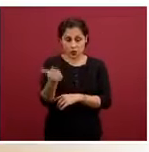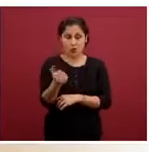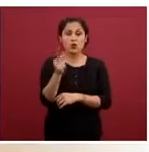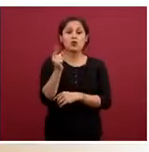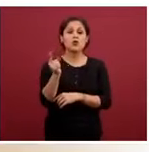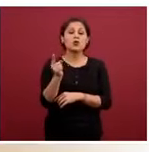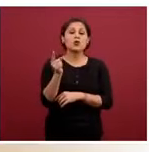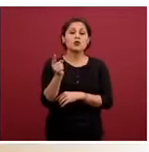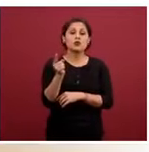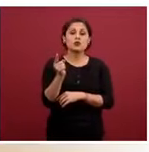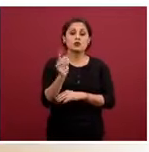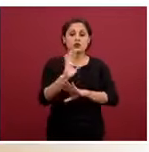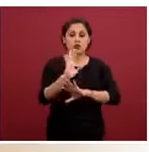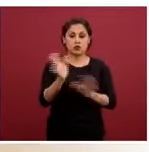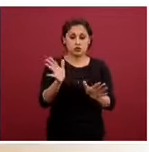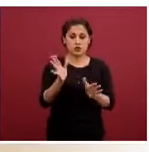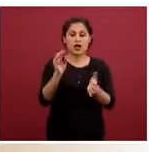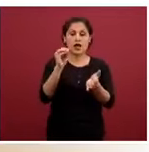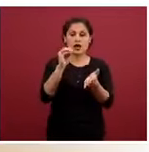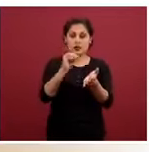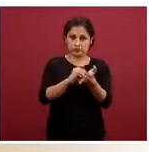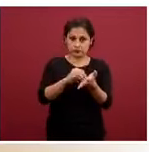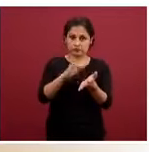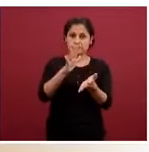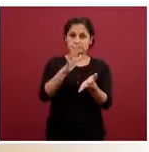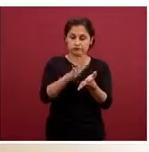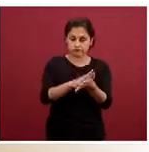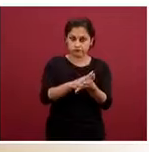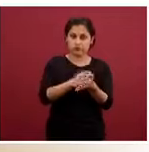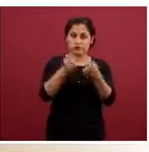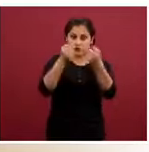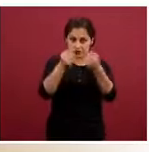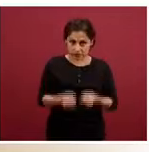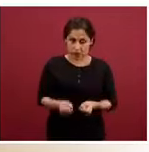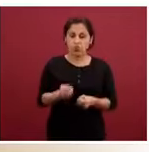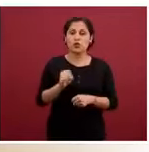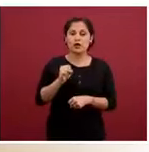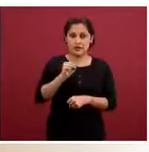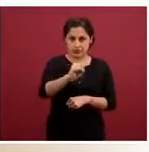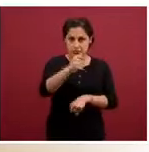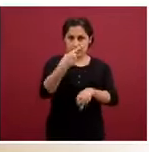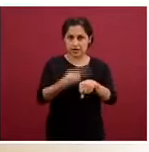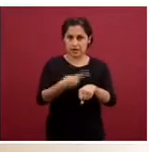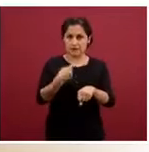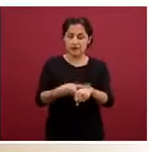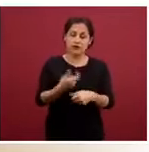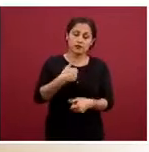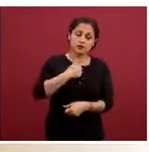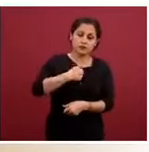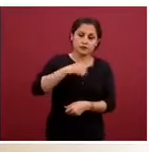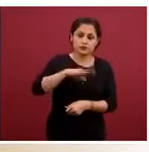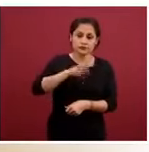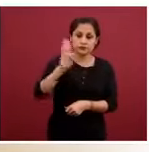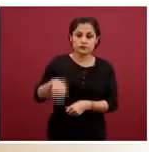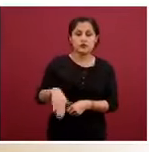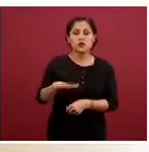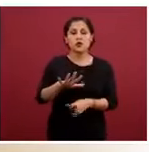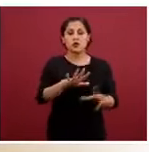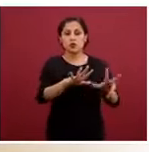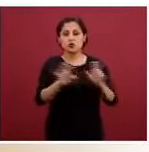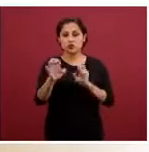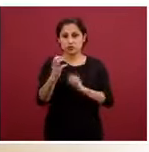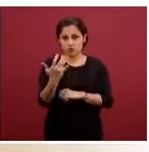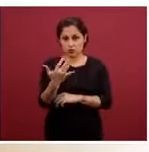confirmado, es decir, con prueba de laboratorio positiva, lamentablemente 857 defunciones